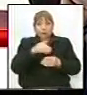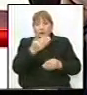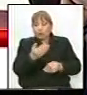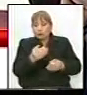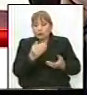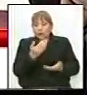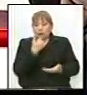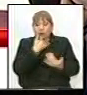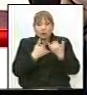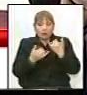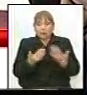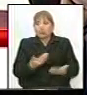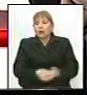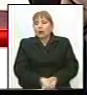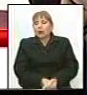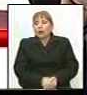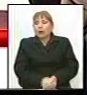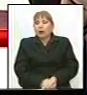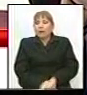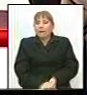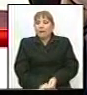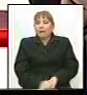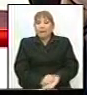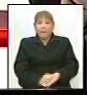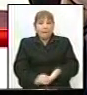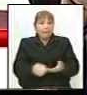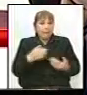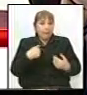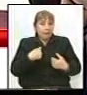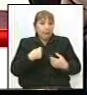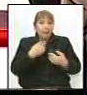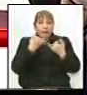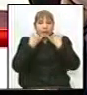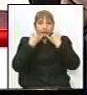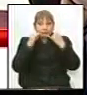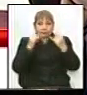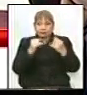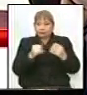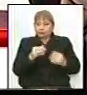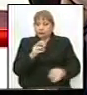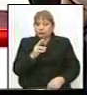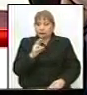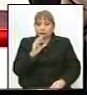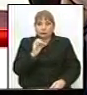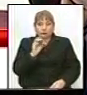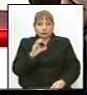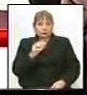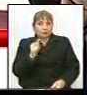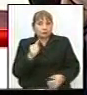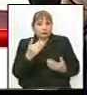situación, ¿no? De acuerdo a los informes que hemos tenido de ROP y del gabinete,